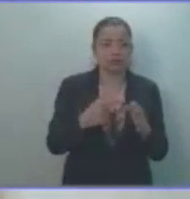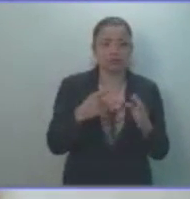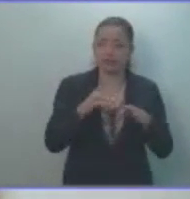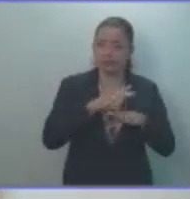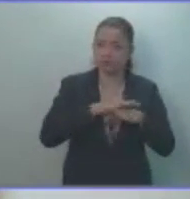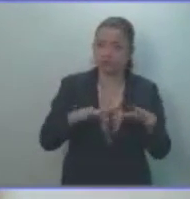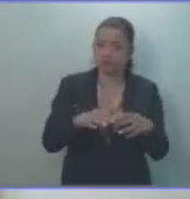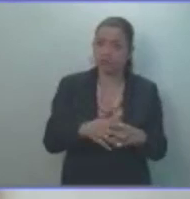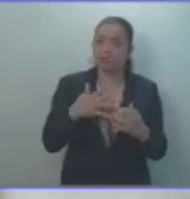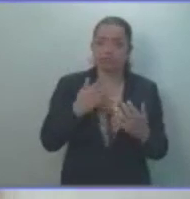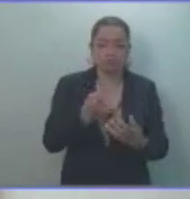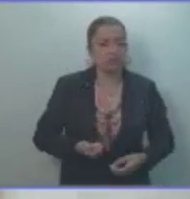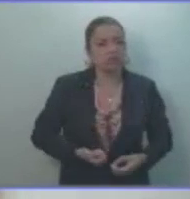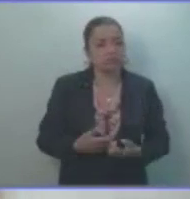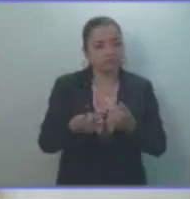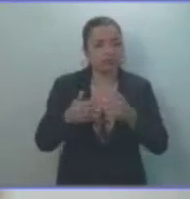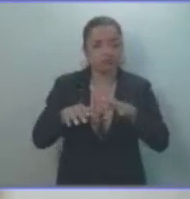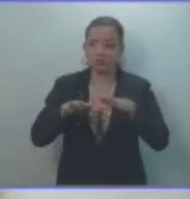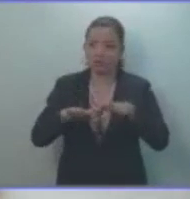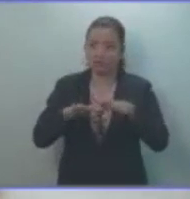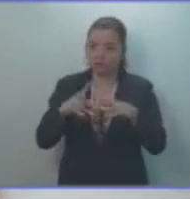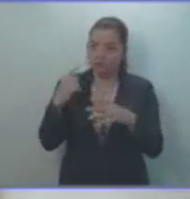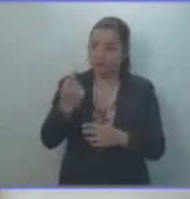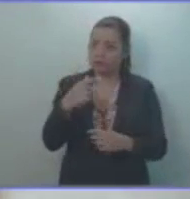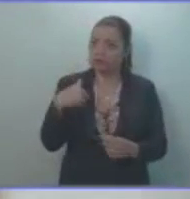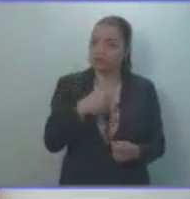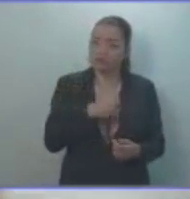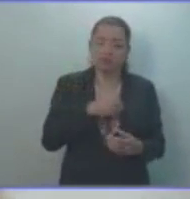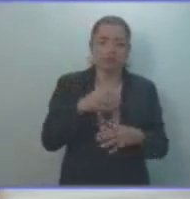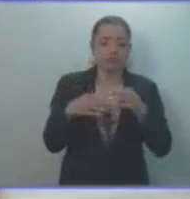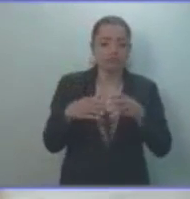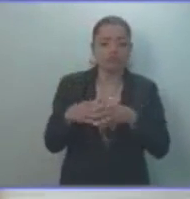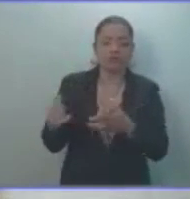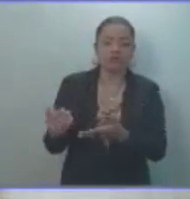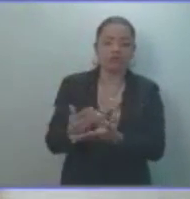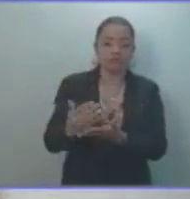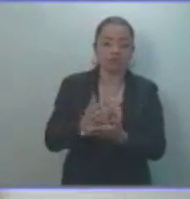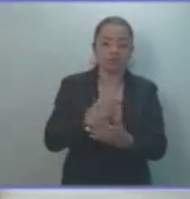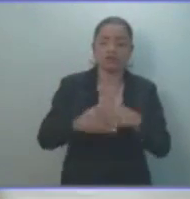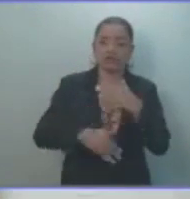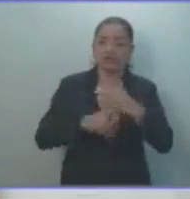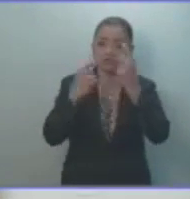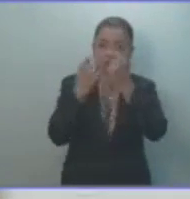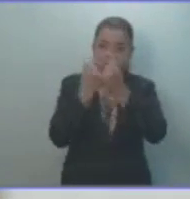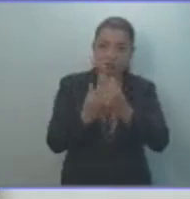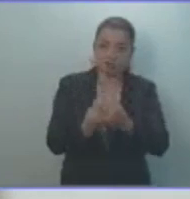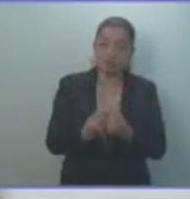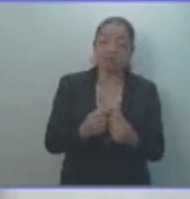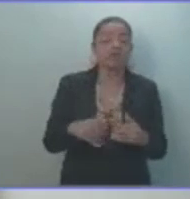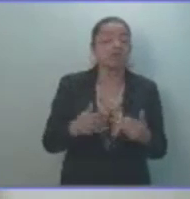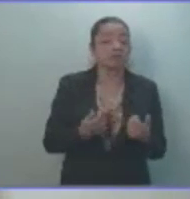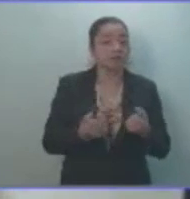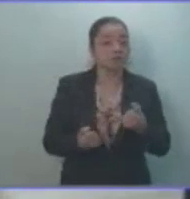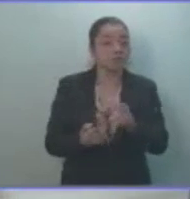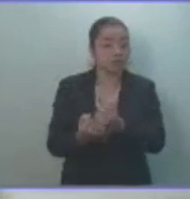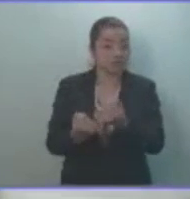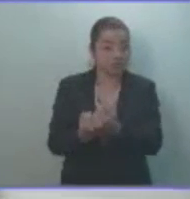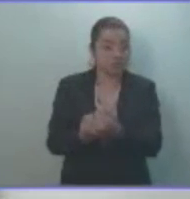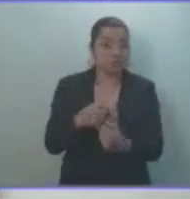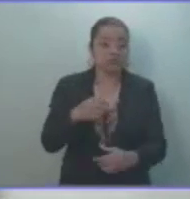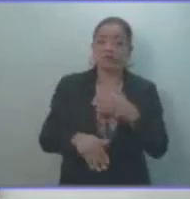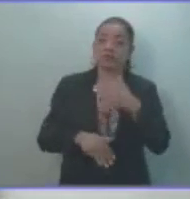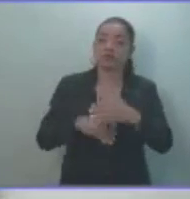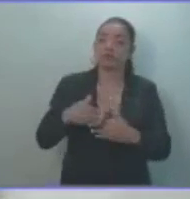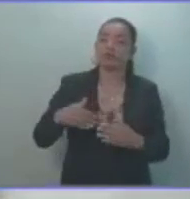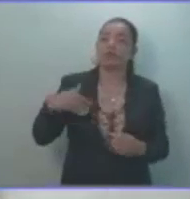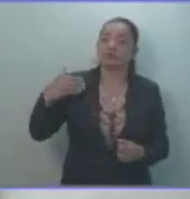quiero expresar un agradecimiento especial a los miembros de la Comisión de Hacienda y Especial del Presupuesto por el apoyo brindado a lo largo de estos